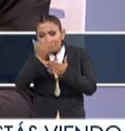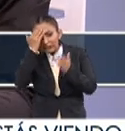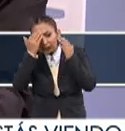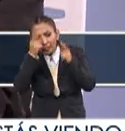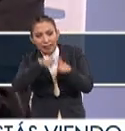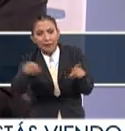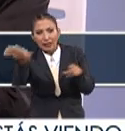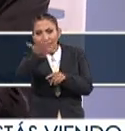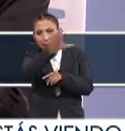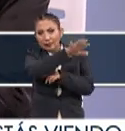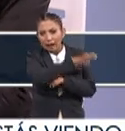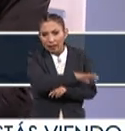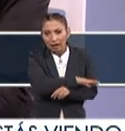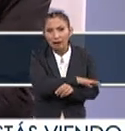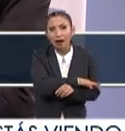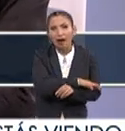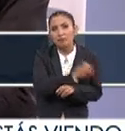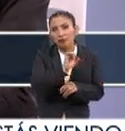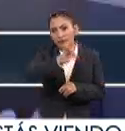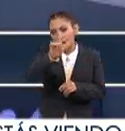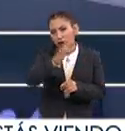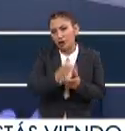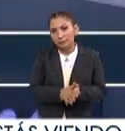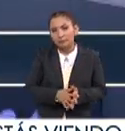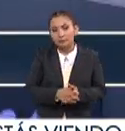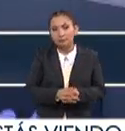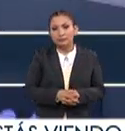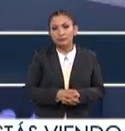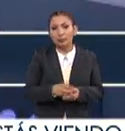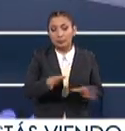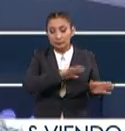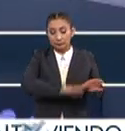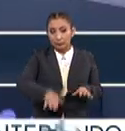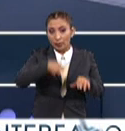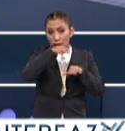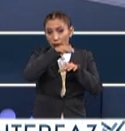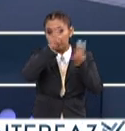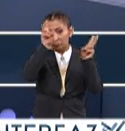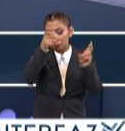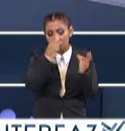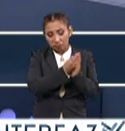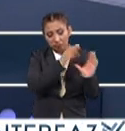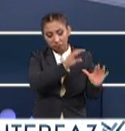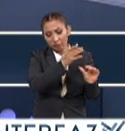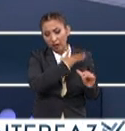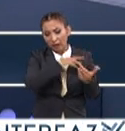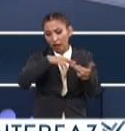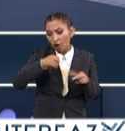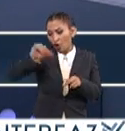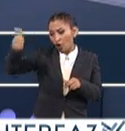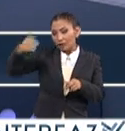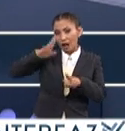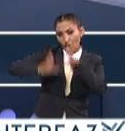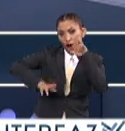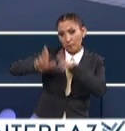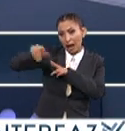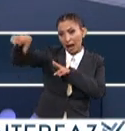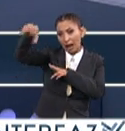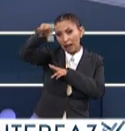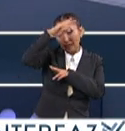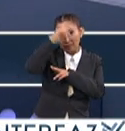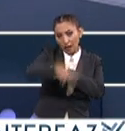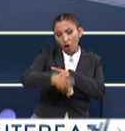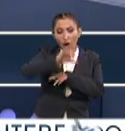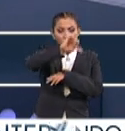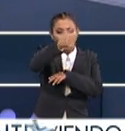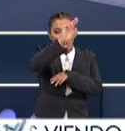incursionando en diversos ámbitos profesionales. En relación a la formación, pues tenemos relación con otras normales del país,